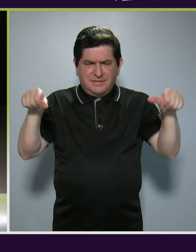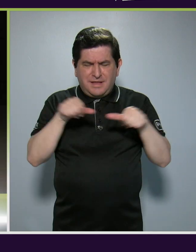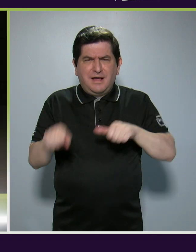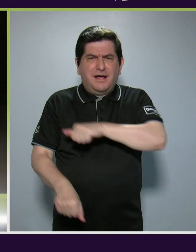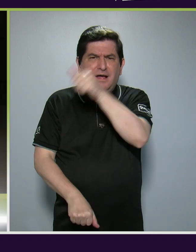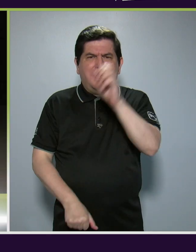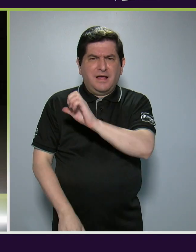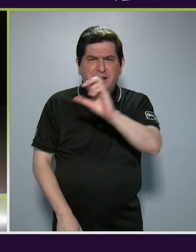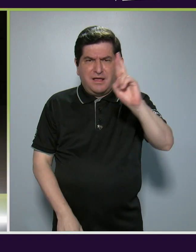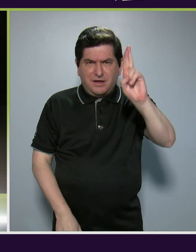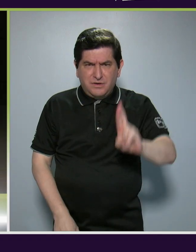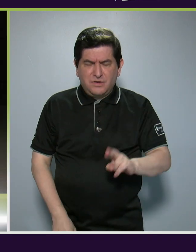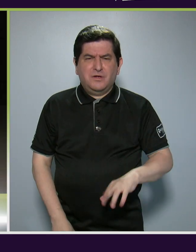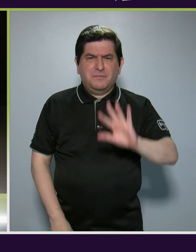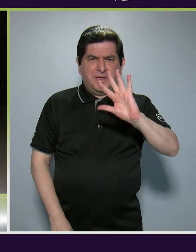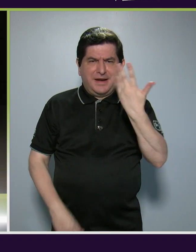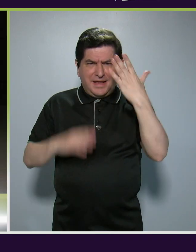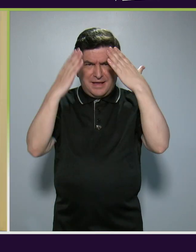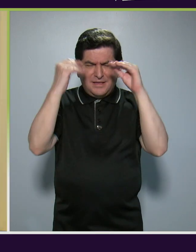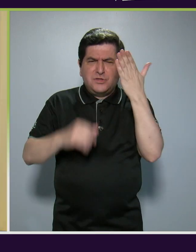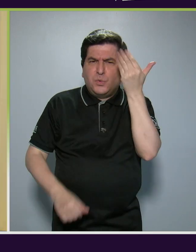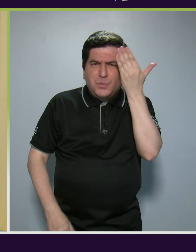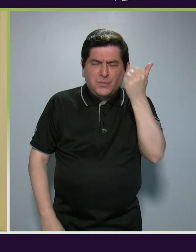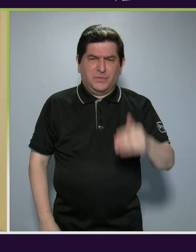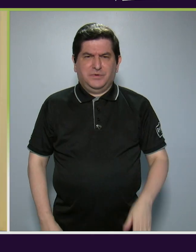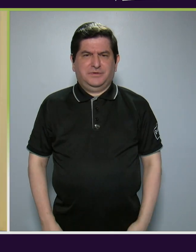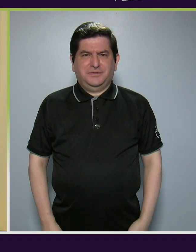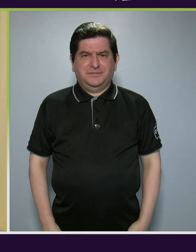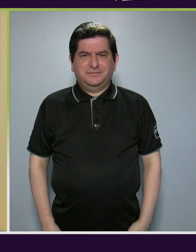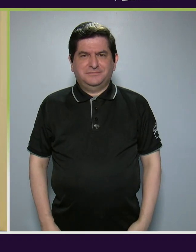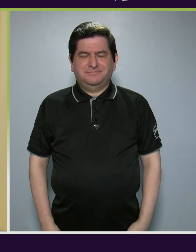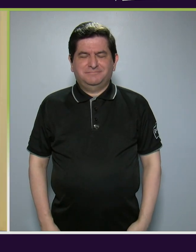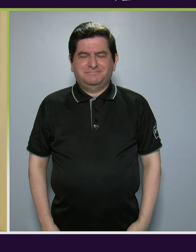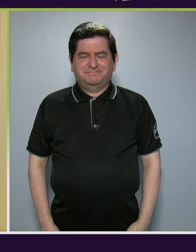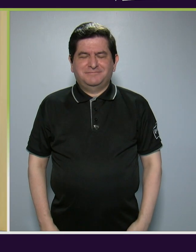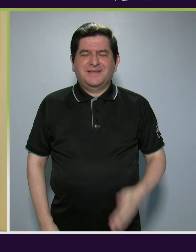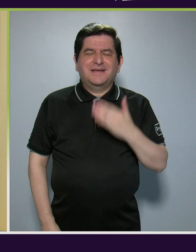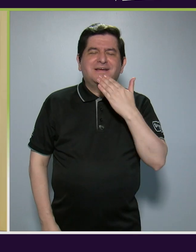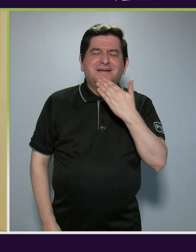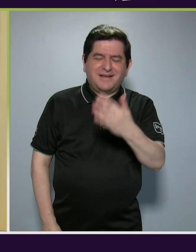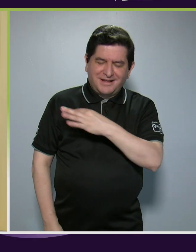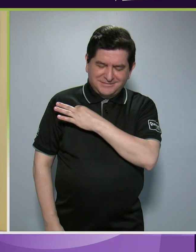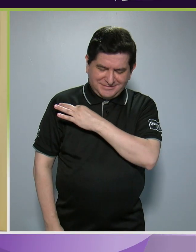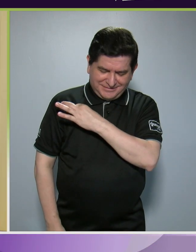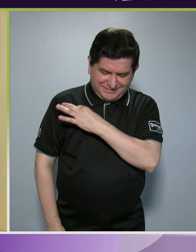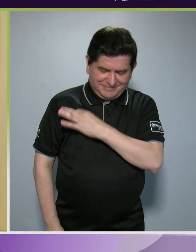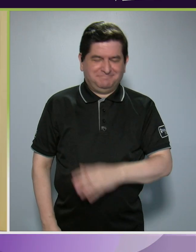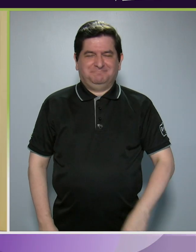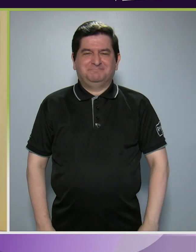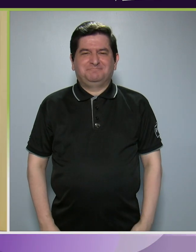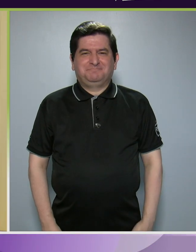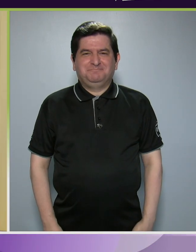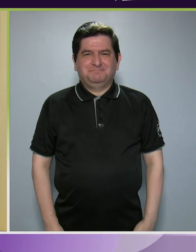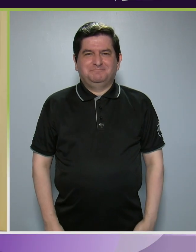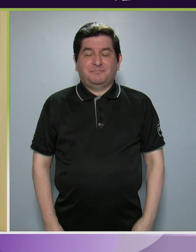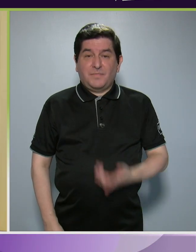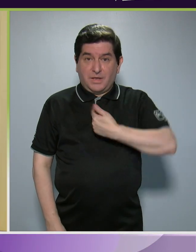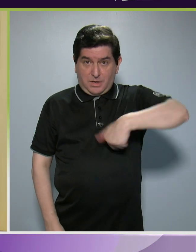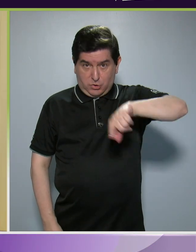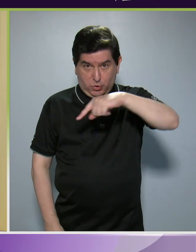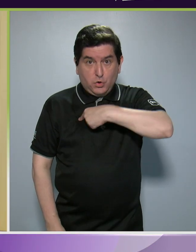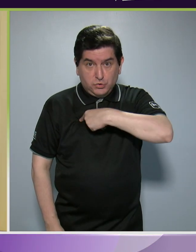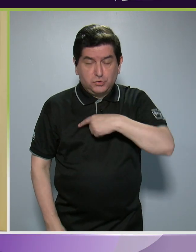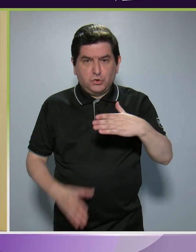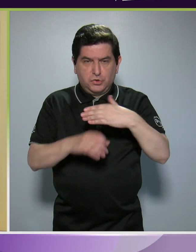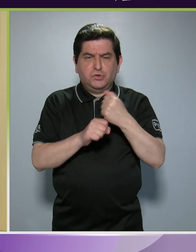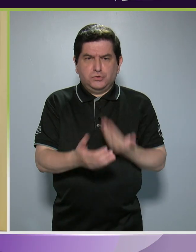Rica para este quinto informe. Sí, bueno, muy buenas y muchísimas gracias por la invitación. Nosotros cuando